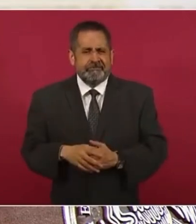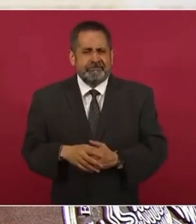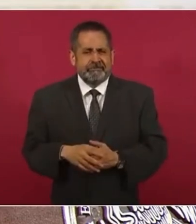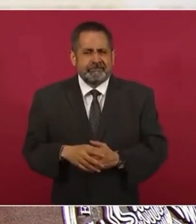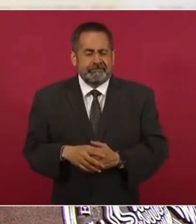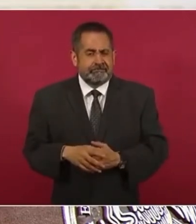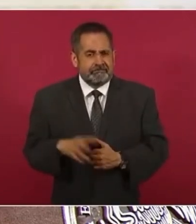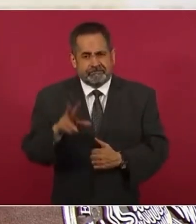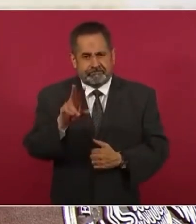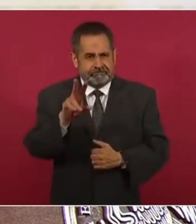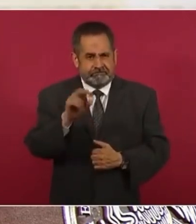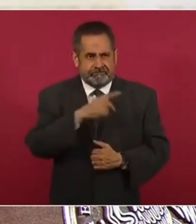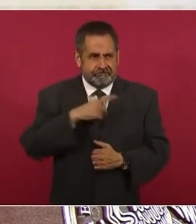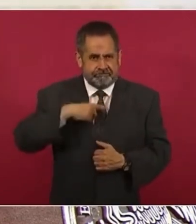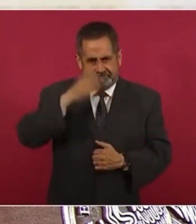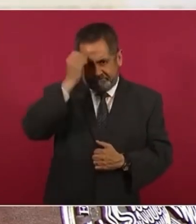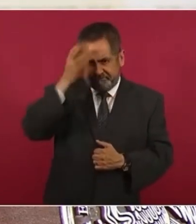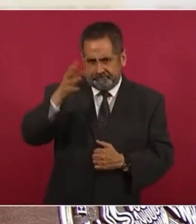olvide